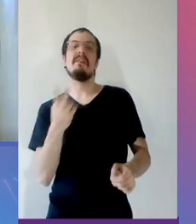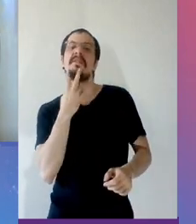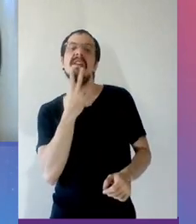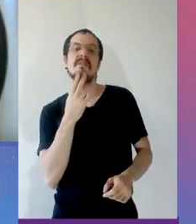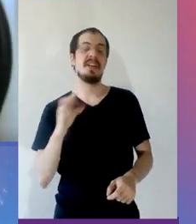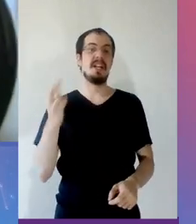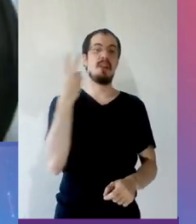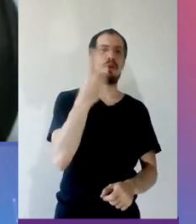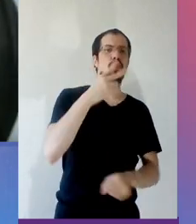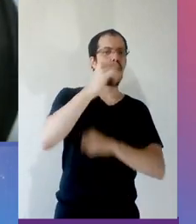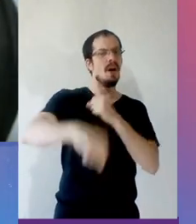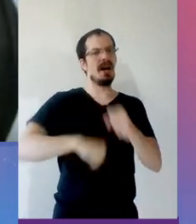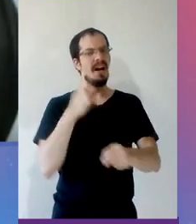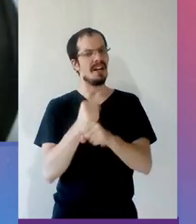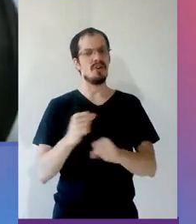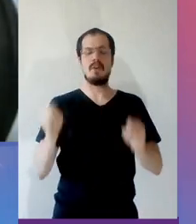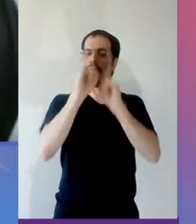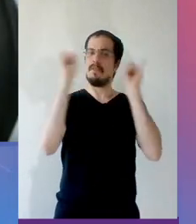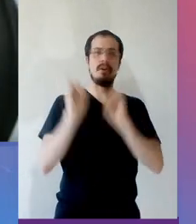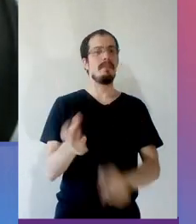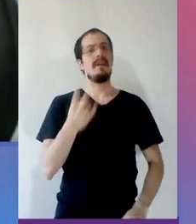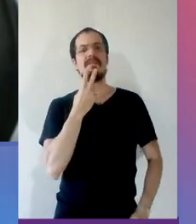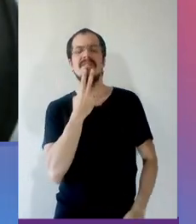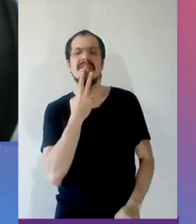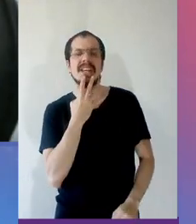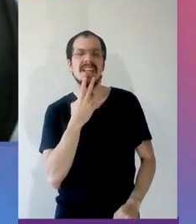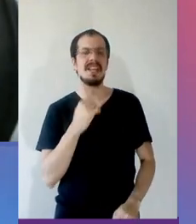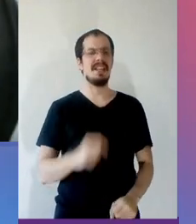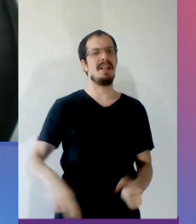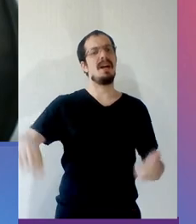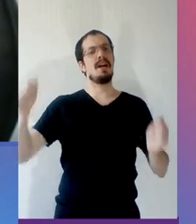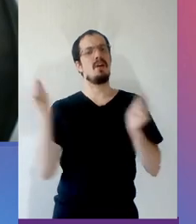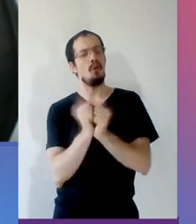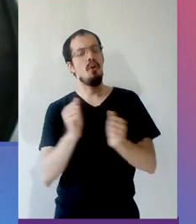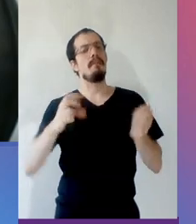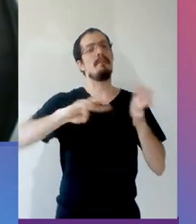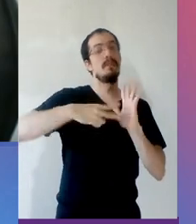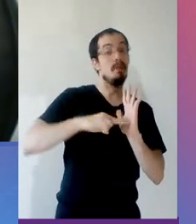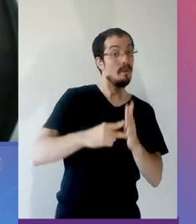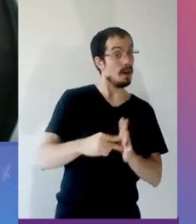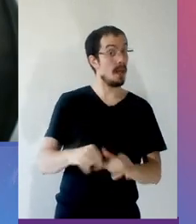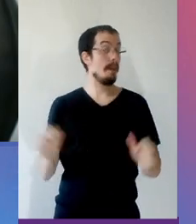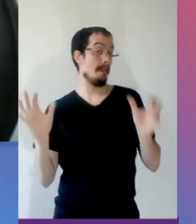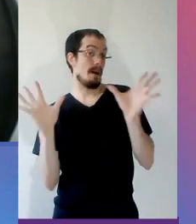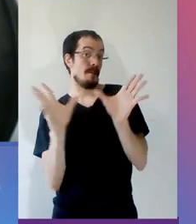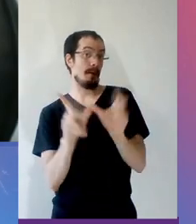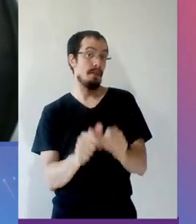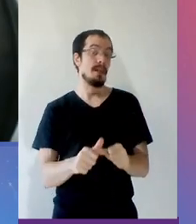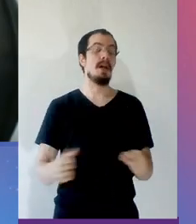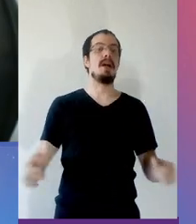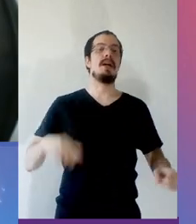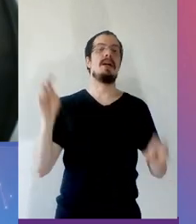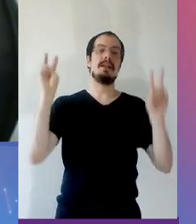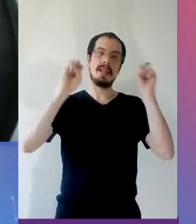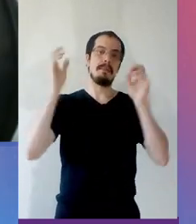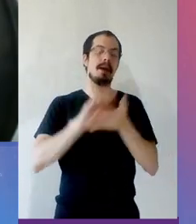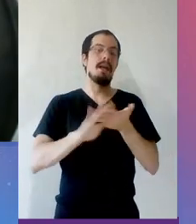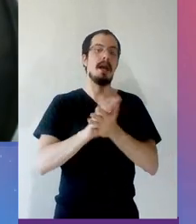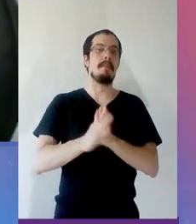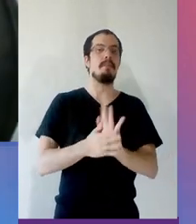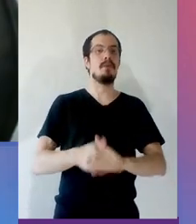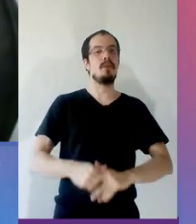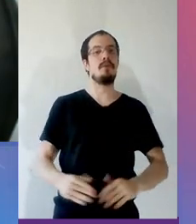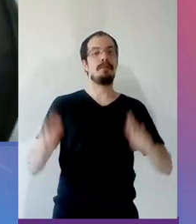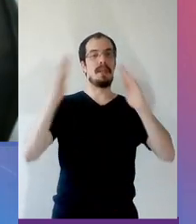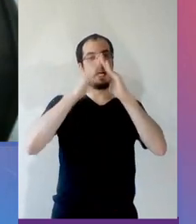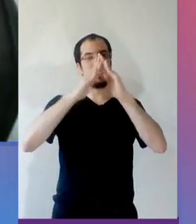un espacio de vida cotidiana donde han habido problemas familiares, porque el encierro, la falta de trabajo,